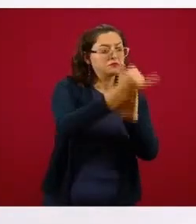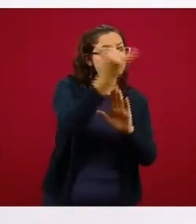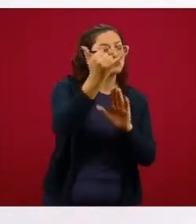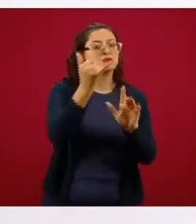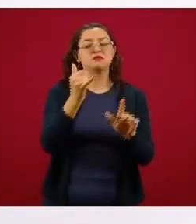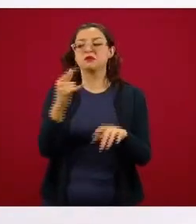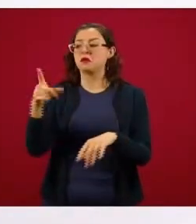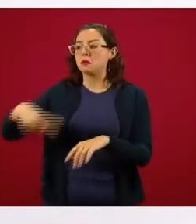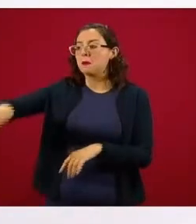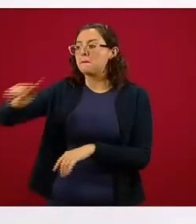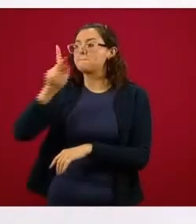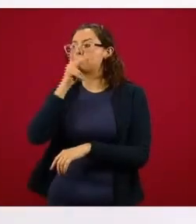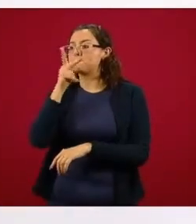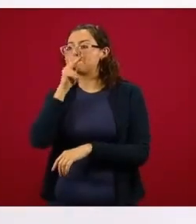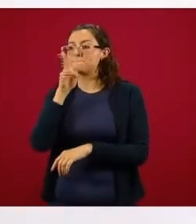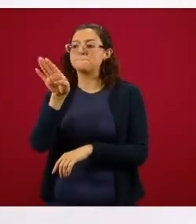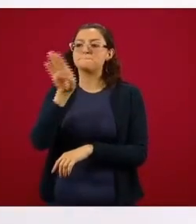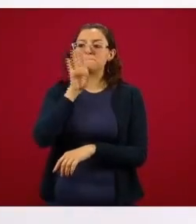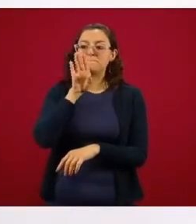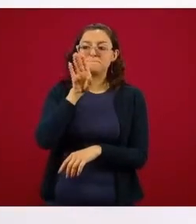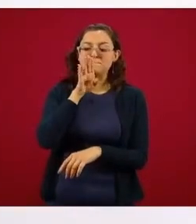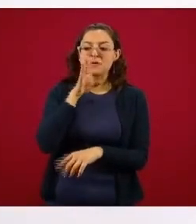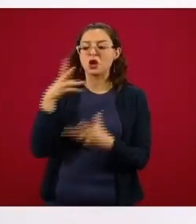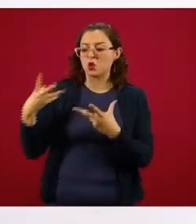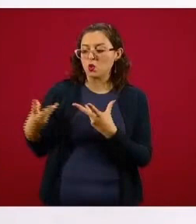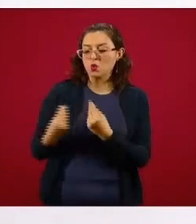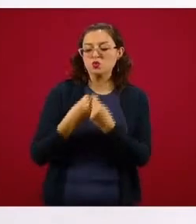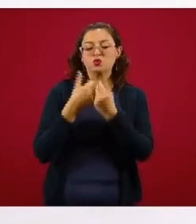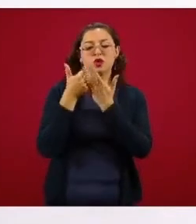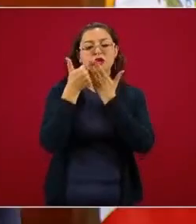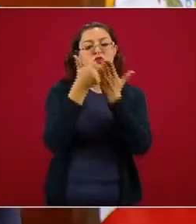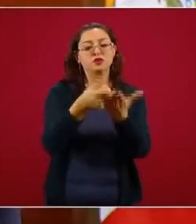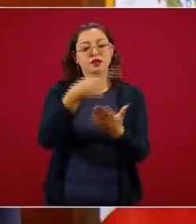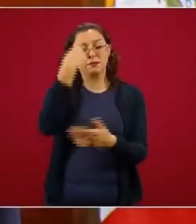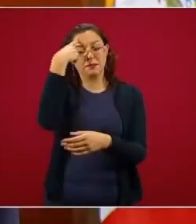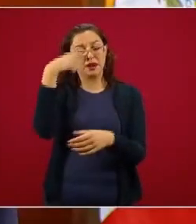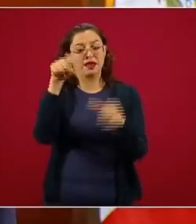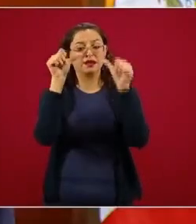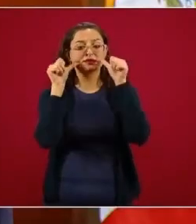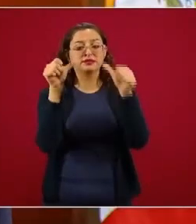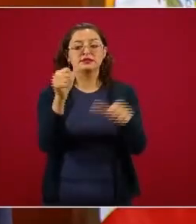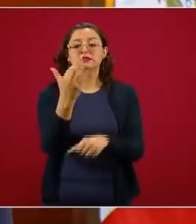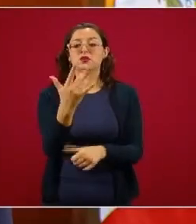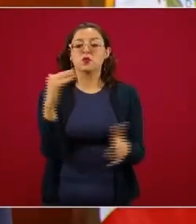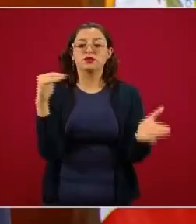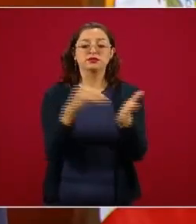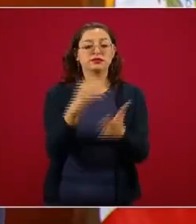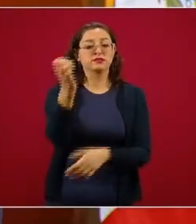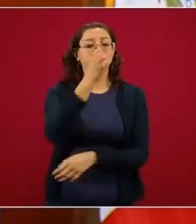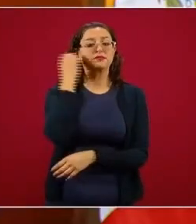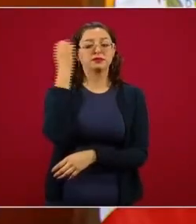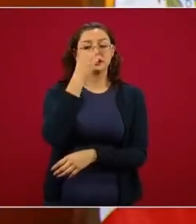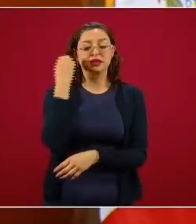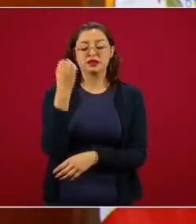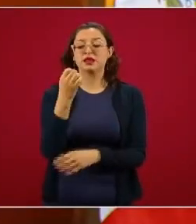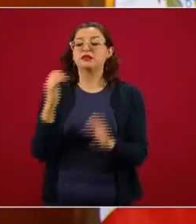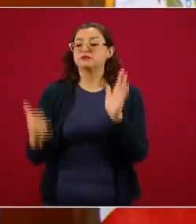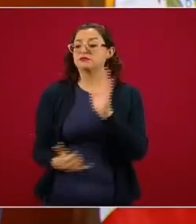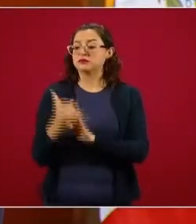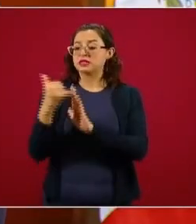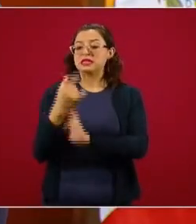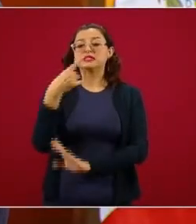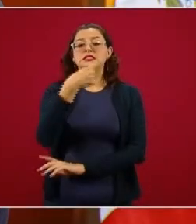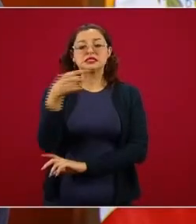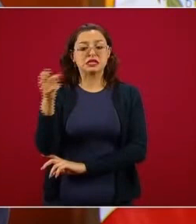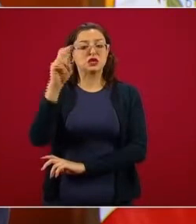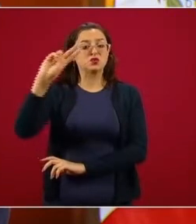madres y padres de familia 50 mil escuelas. Se han creado 100 universidades